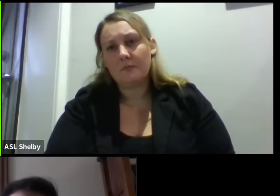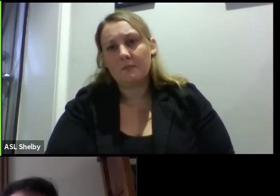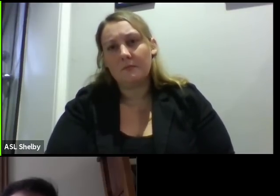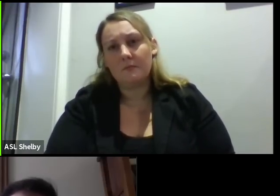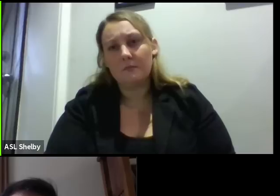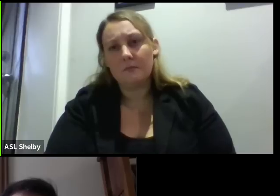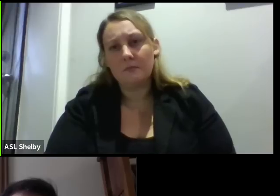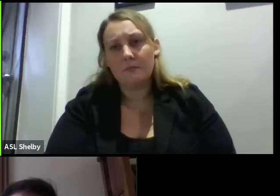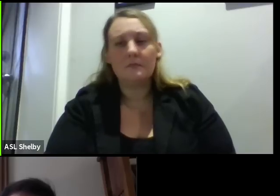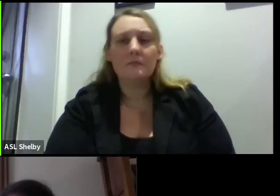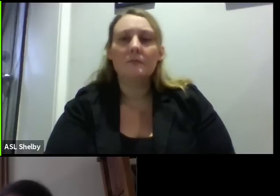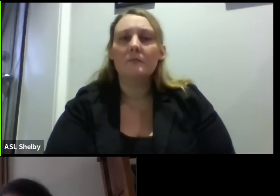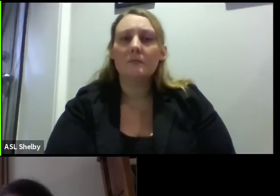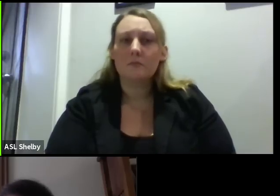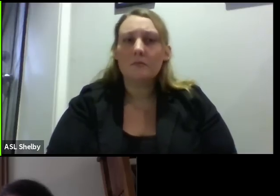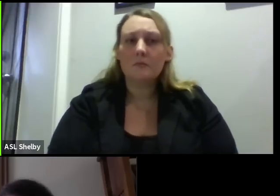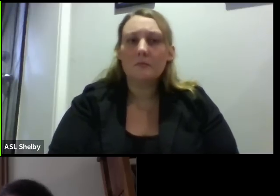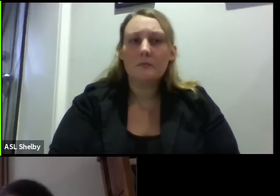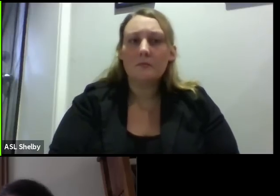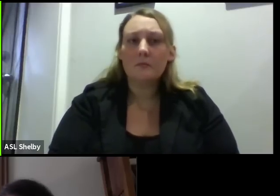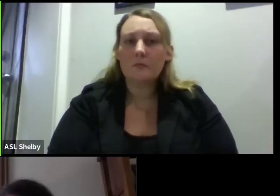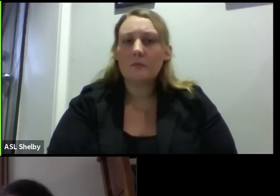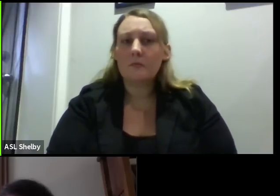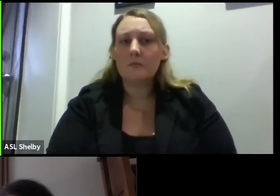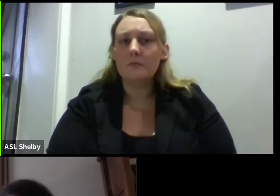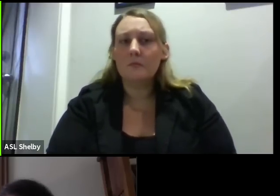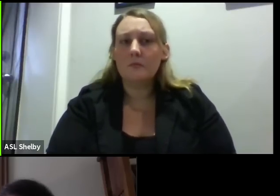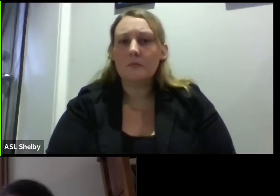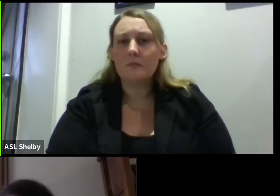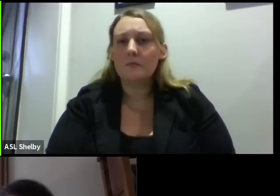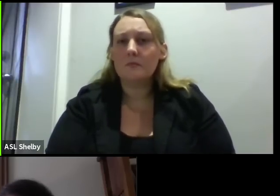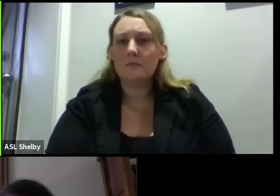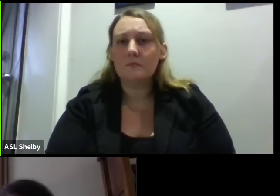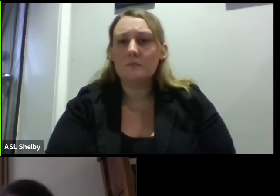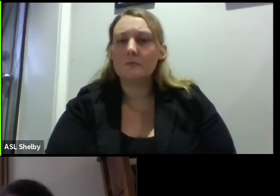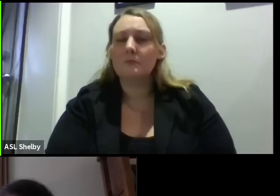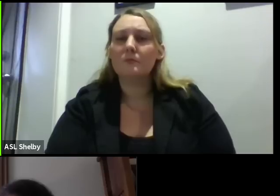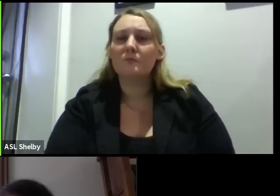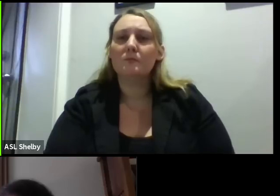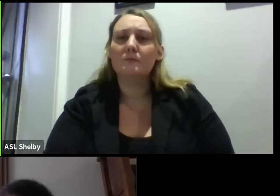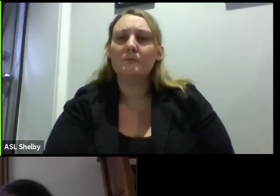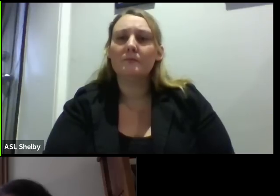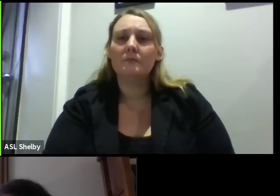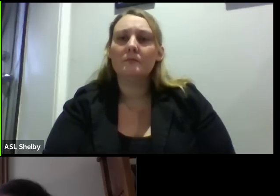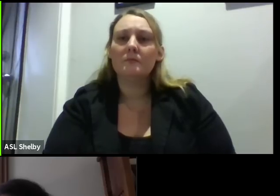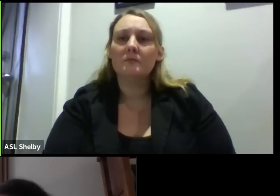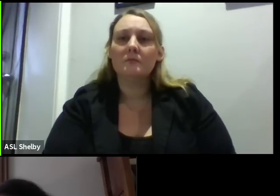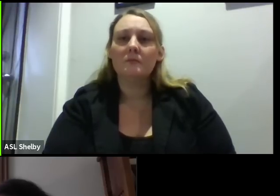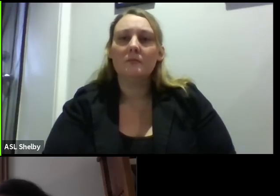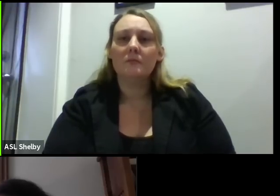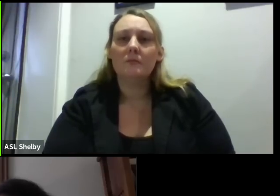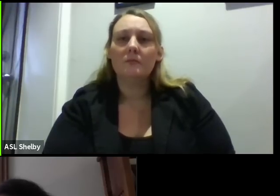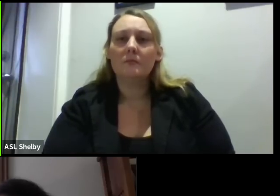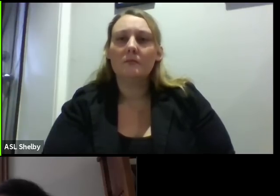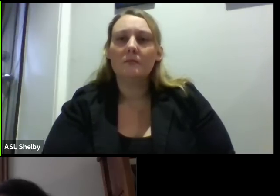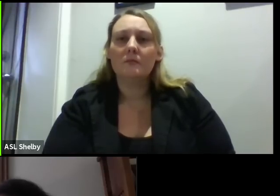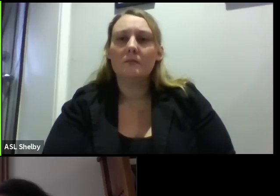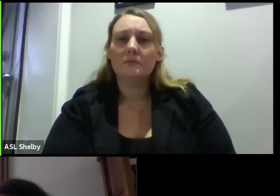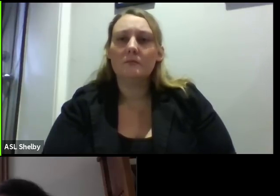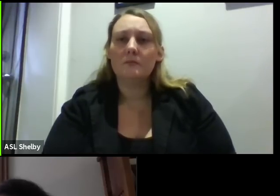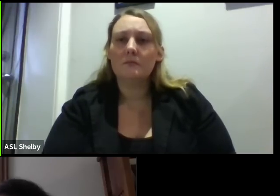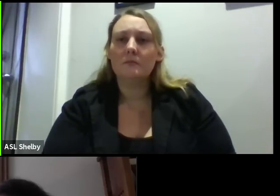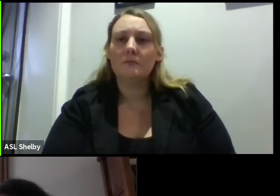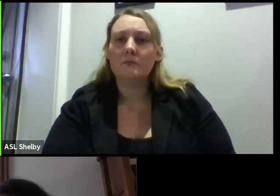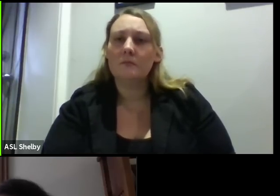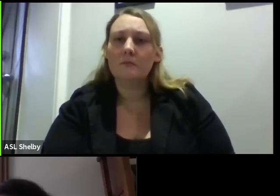violentadas con botellas, cadenas, martillos. De hecho, yo soy sobreviviente de un crimen de odio donde me echaron